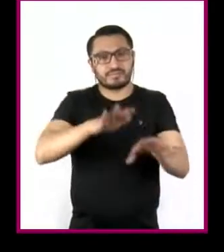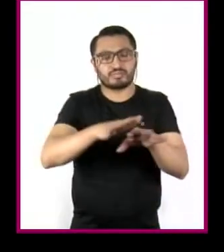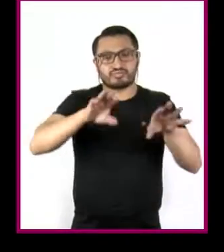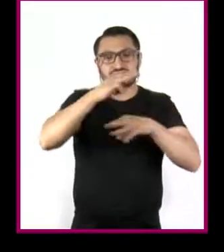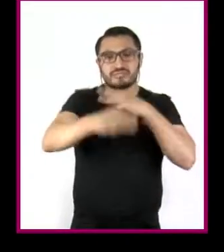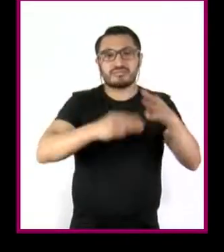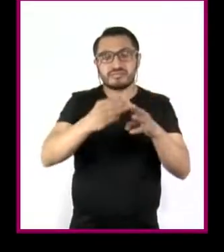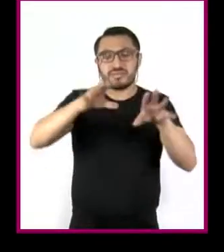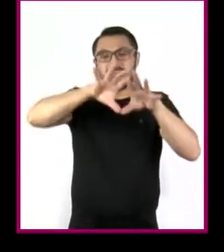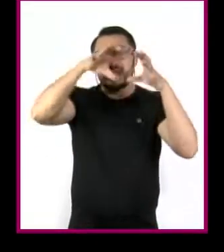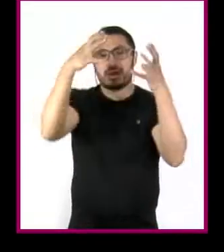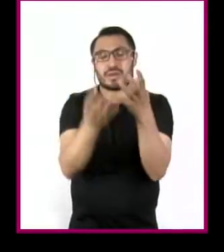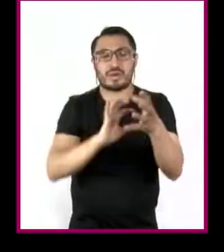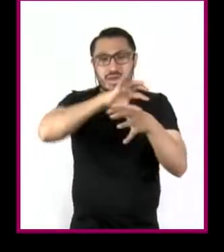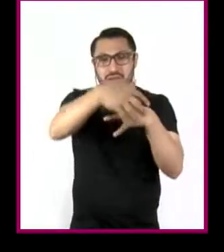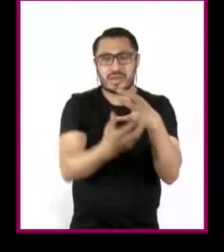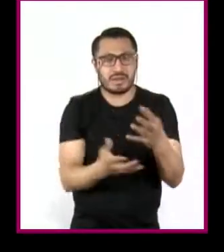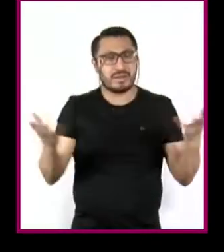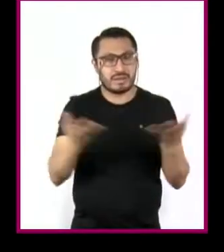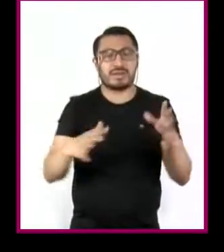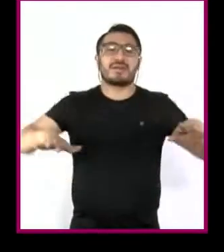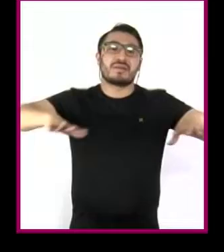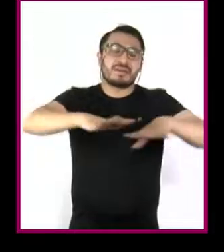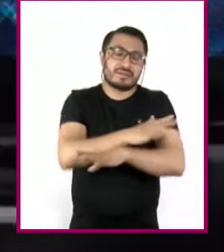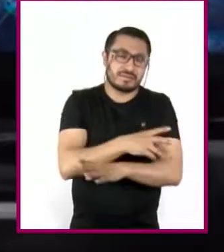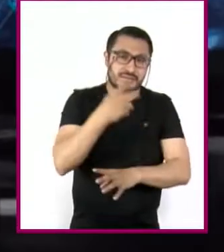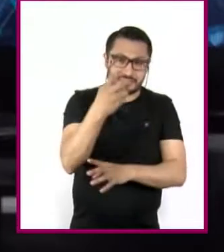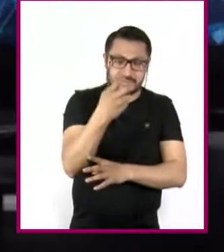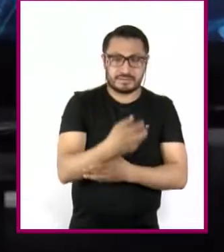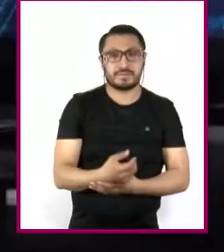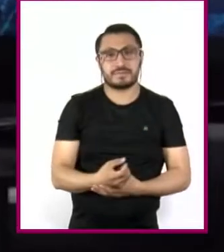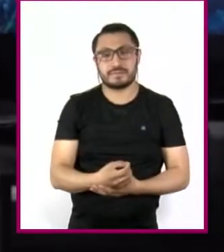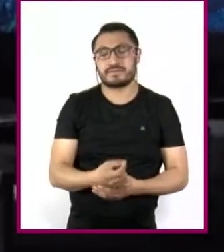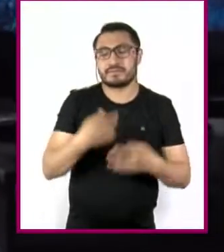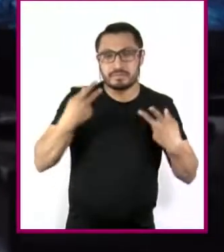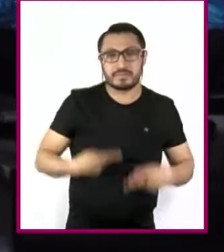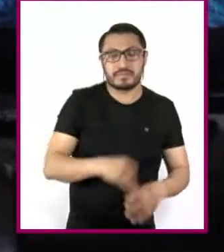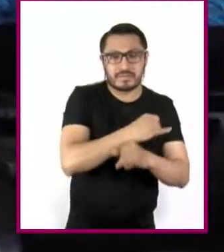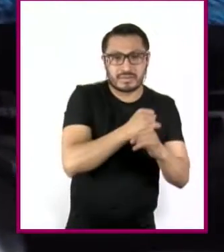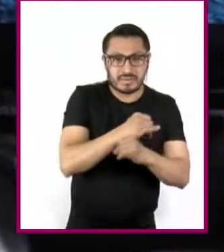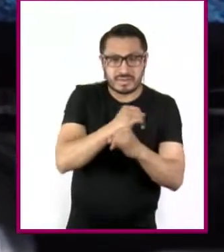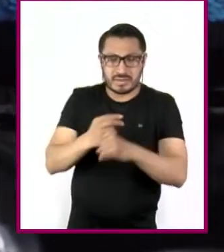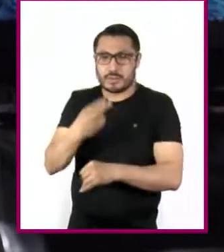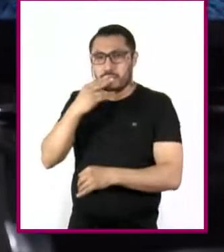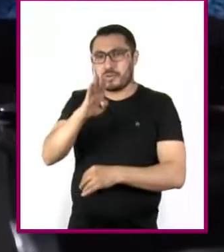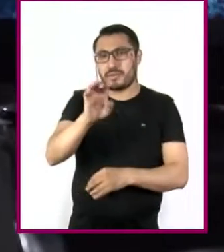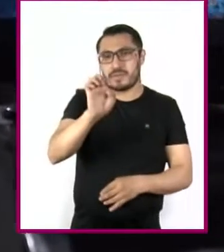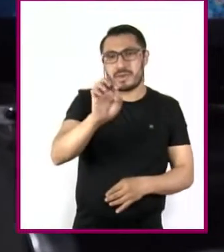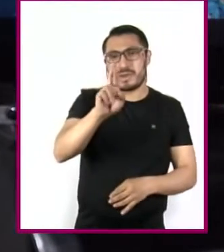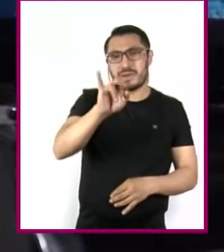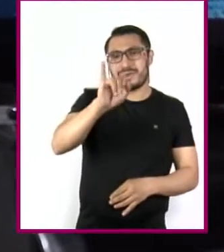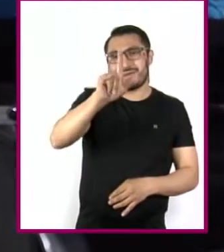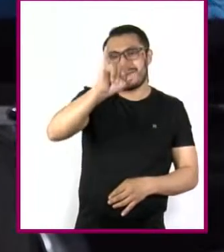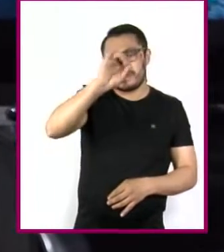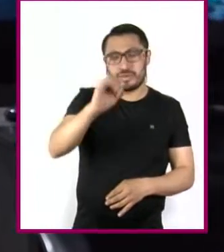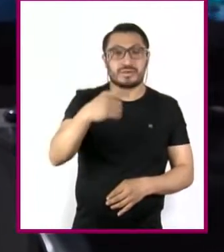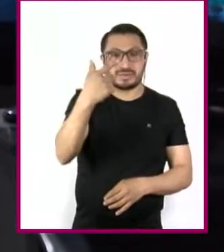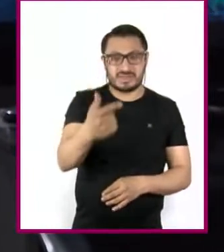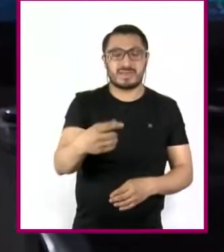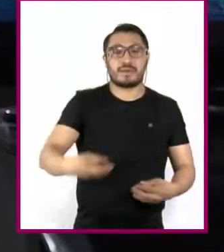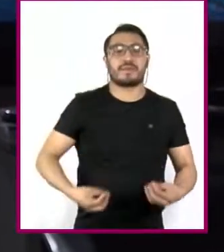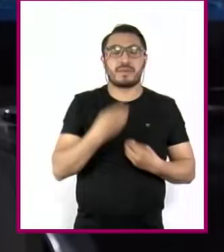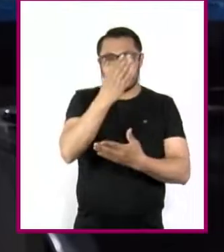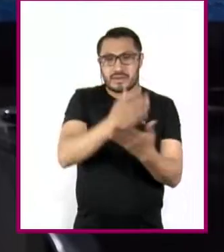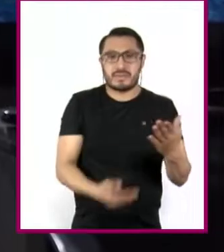atmosférica global generados por el cambio climático. Los investigadores emplearon el berilio 7 porque tiene una vida media